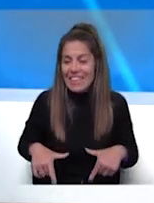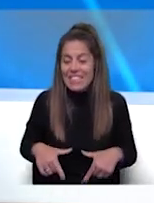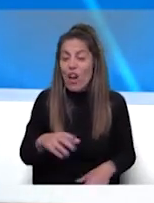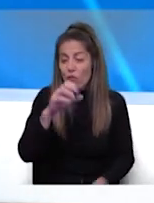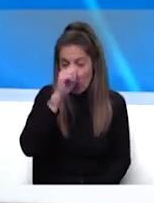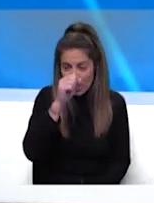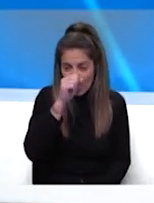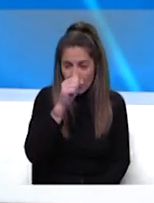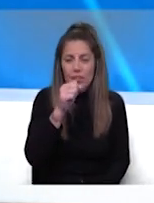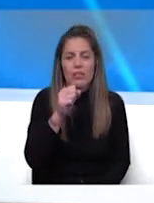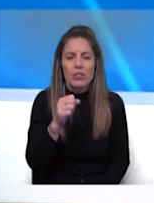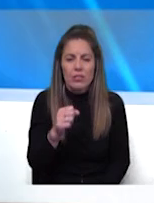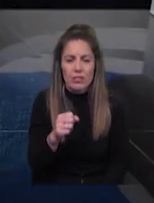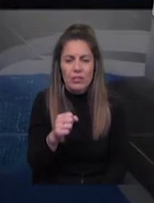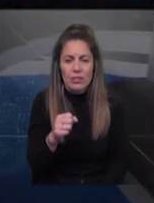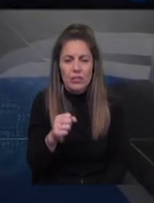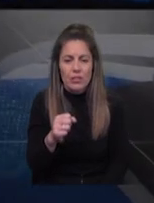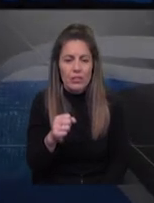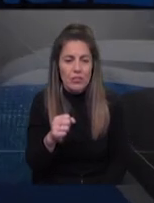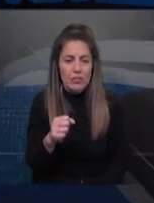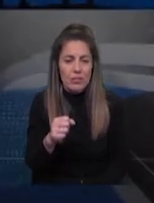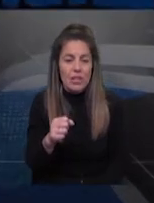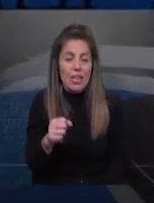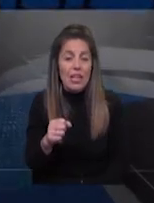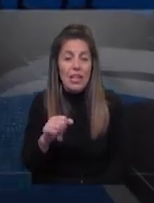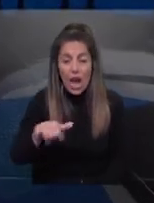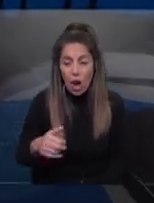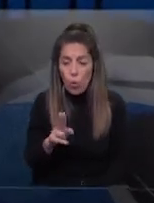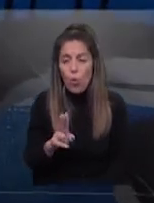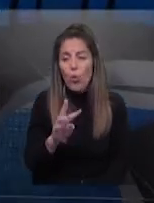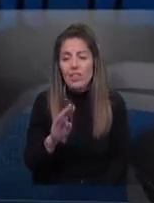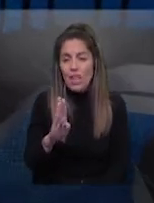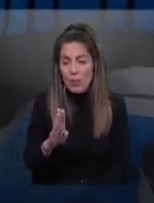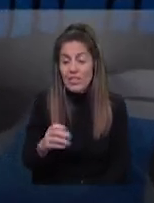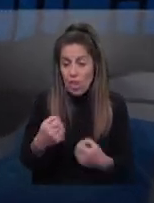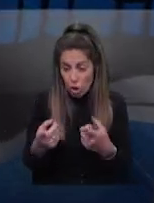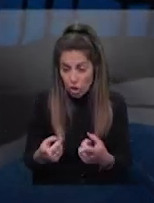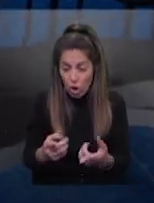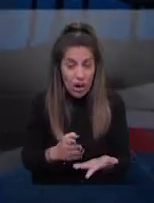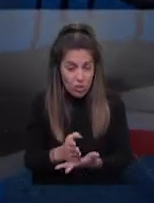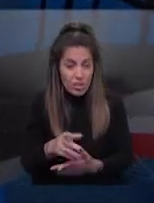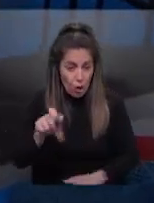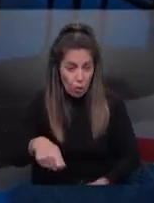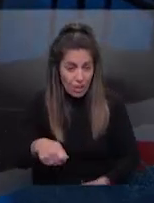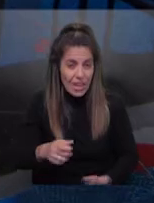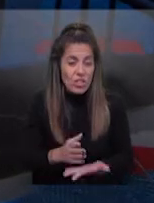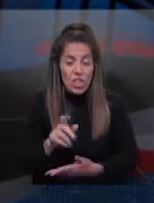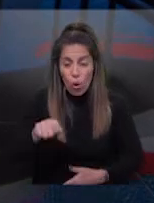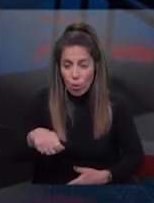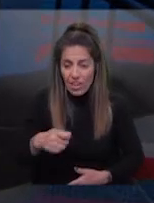Florida. Se le pasó como la JUTEP se lo pasó con el directorio como corresponde a su asesoría jurídica. La asesoría jurídica